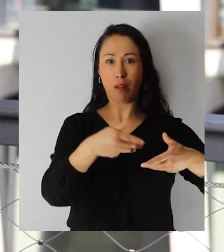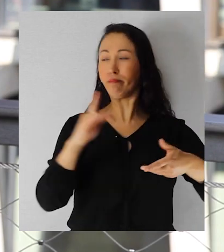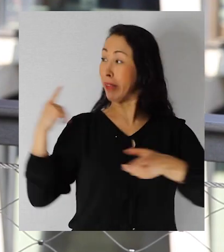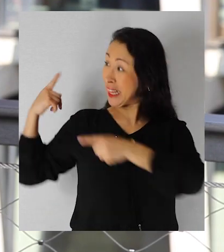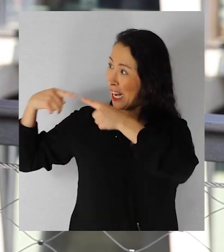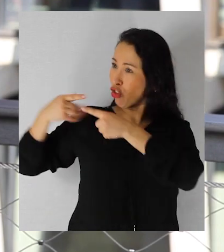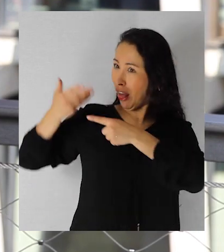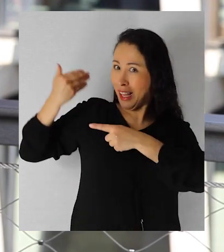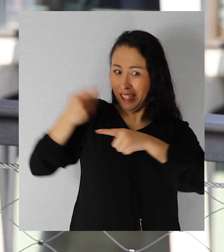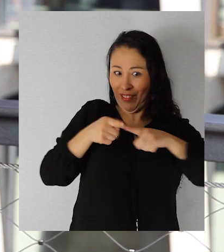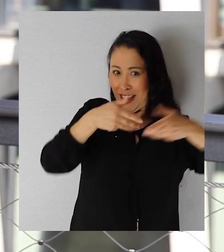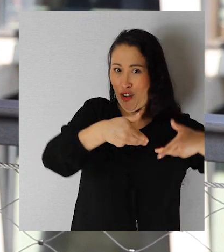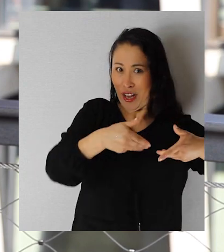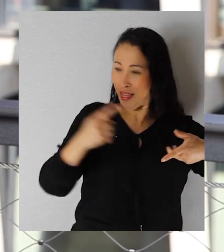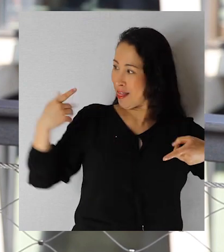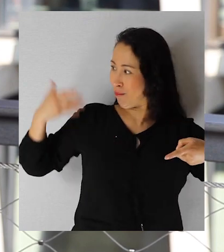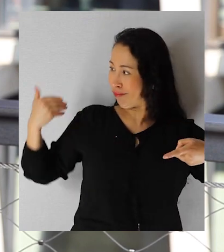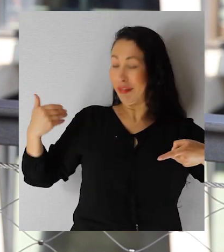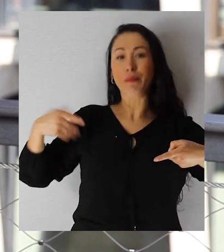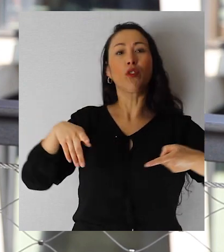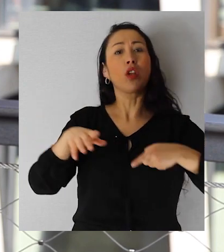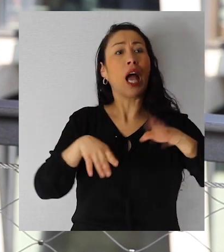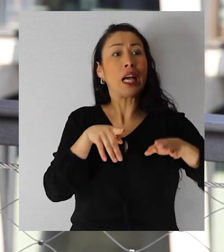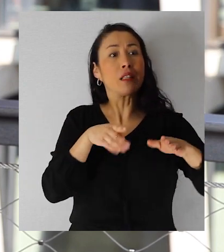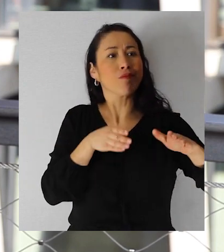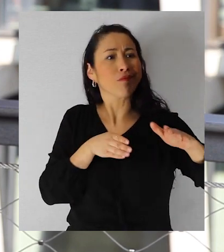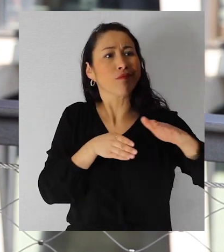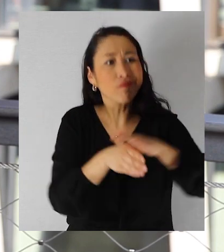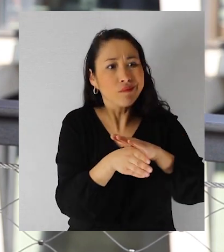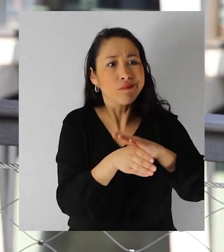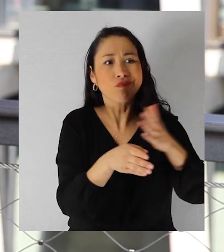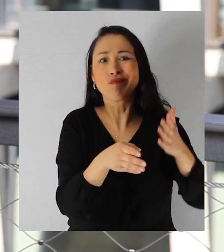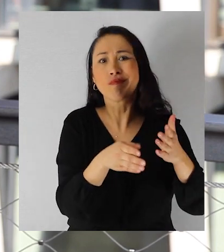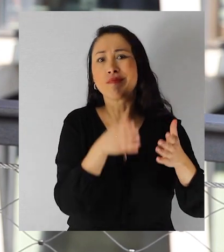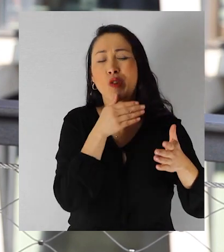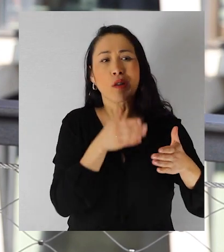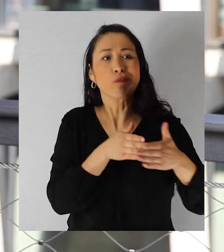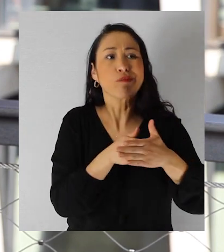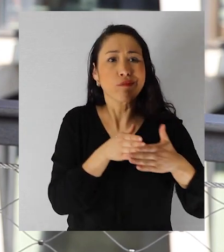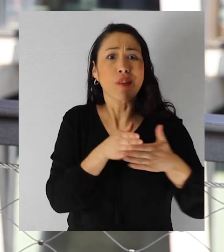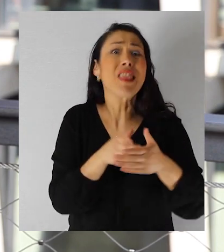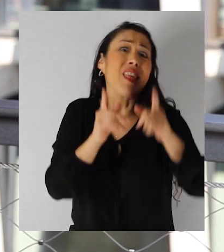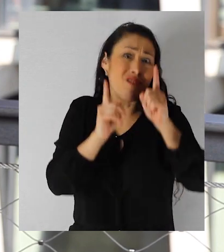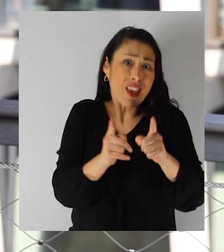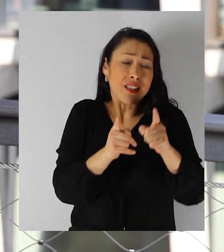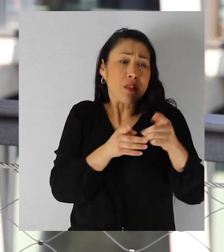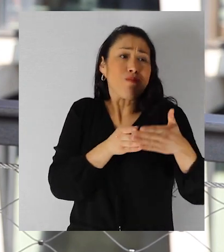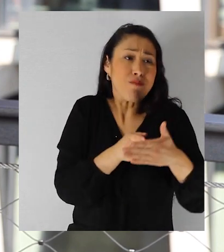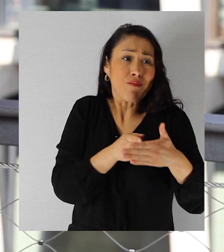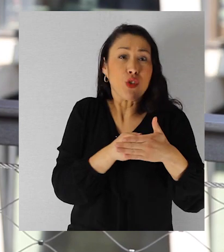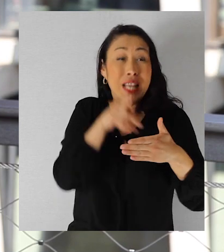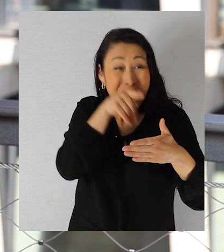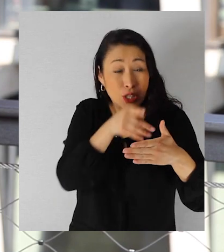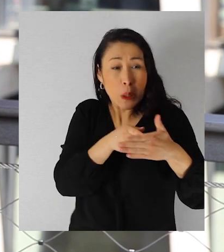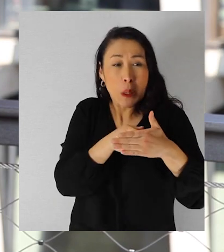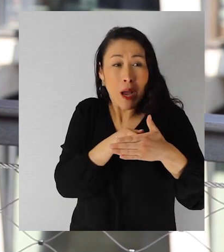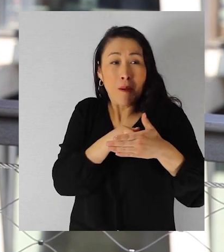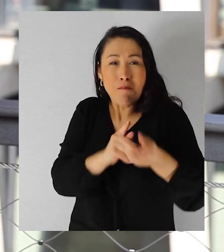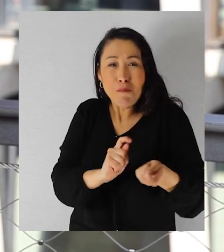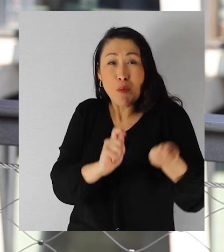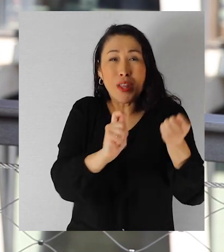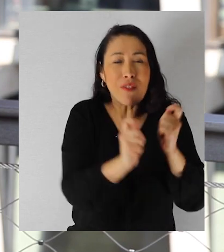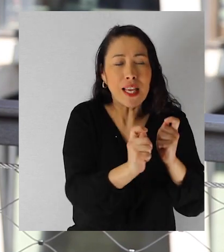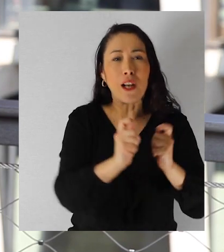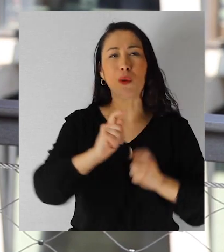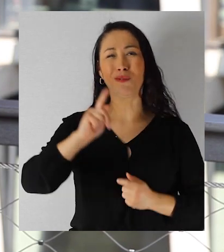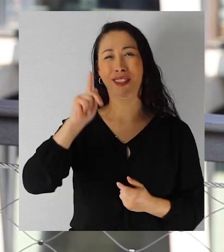ejemplo, donde muchas veces no encontramos la accesibilidad que debiéramos tener. Modificar eso resulta